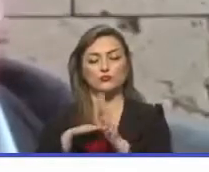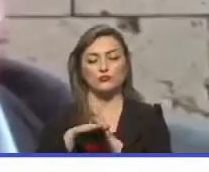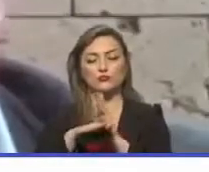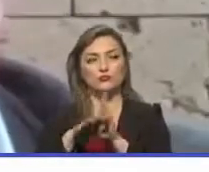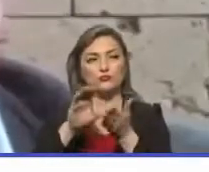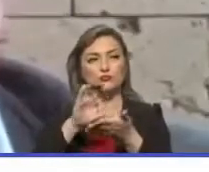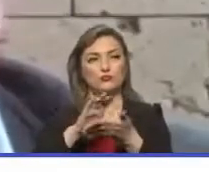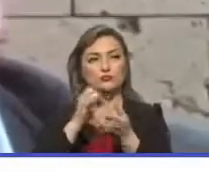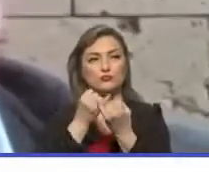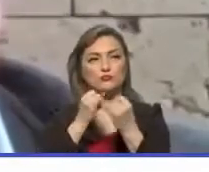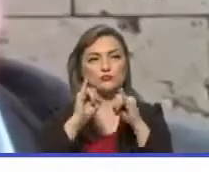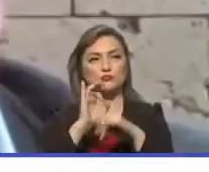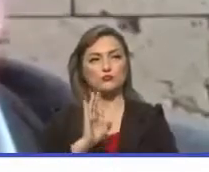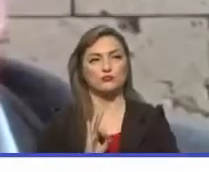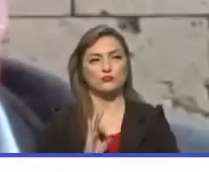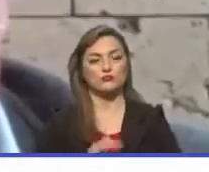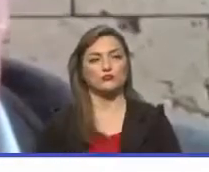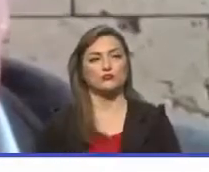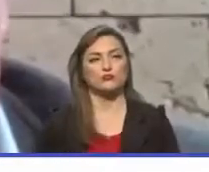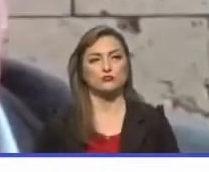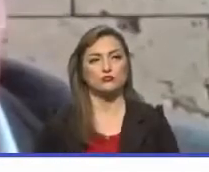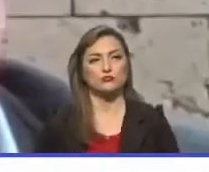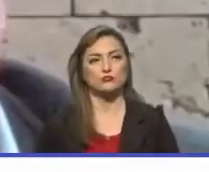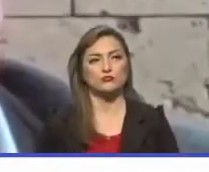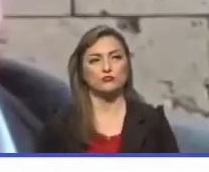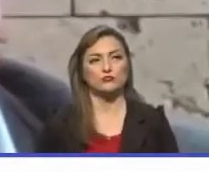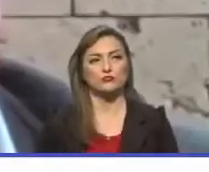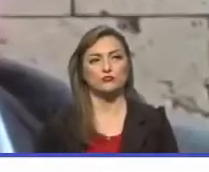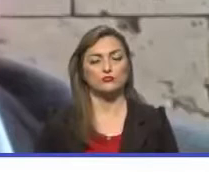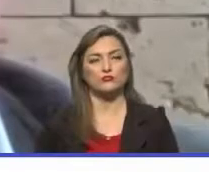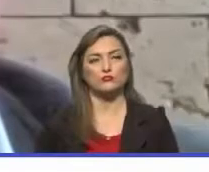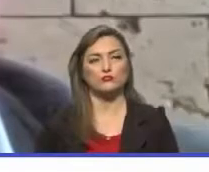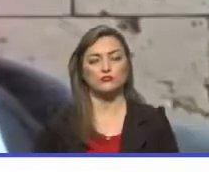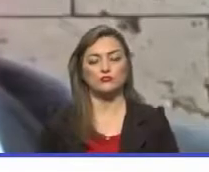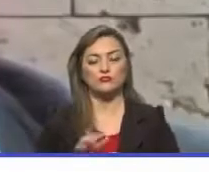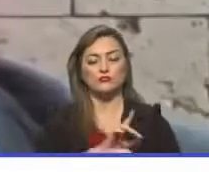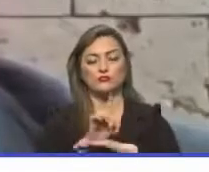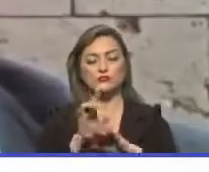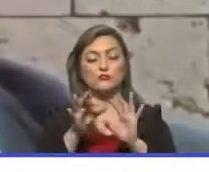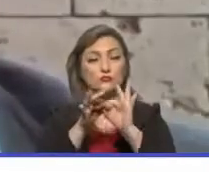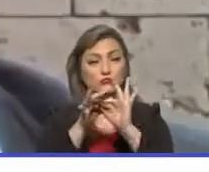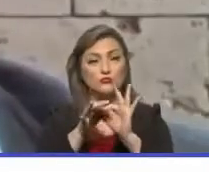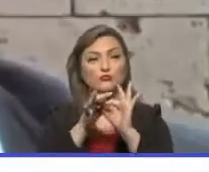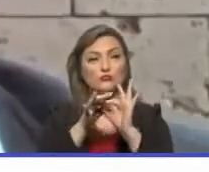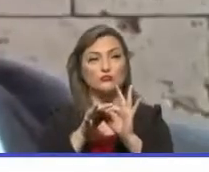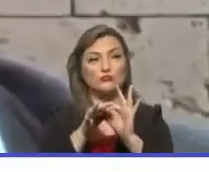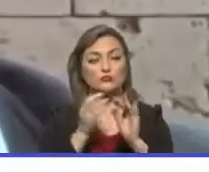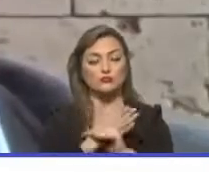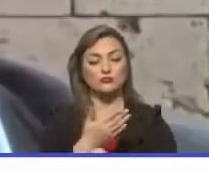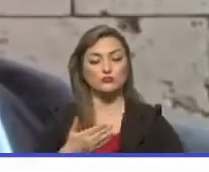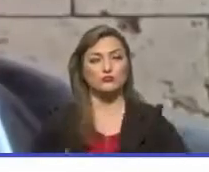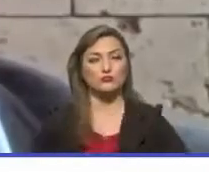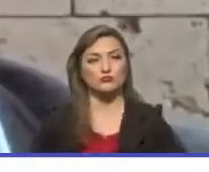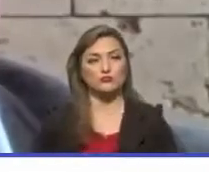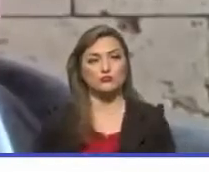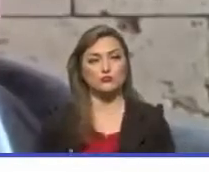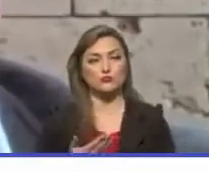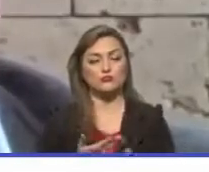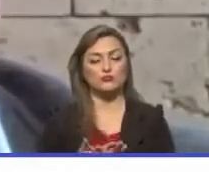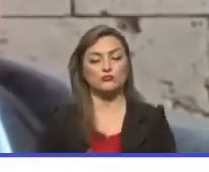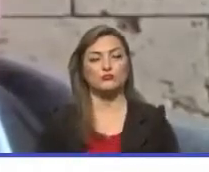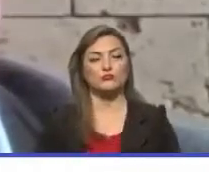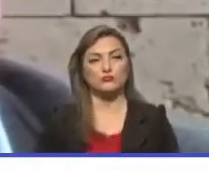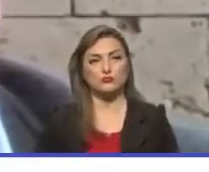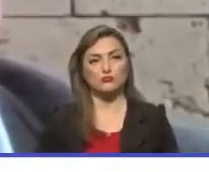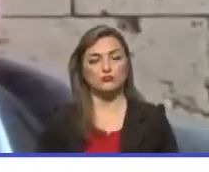independencia técnica, que el directorio tiene la coparticipación del Ejecutivo en la propuesta